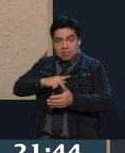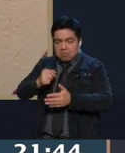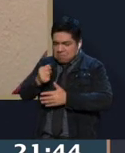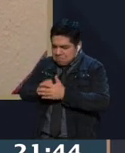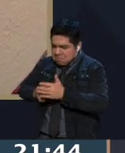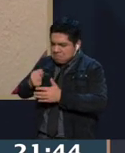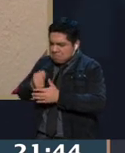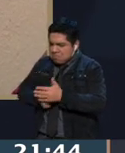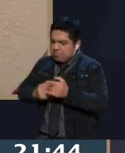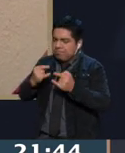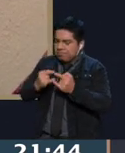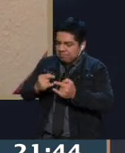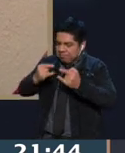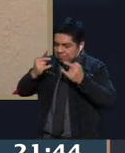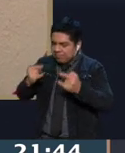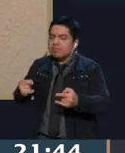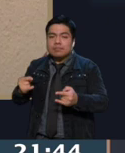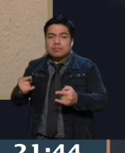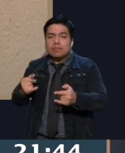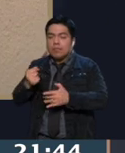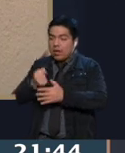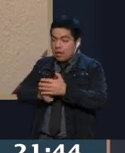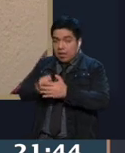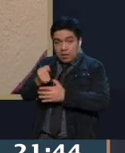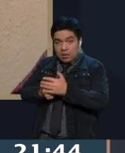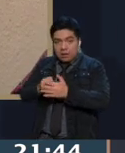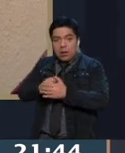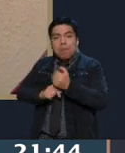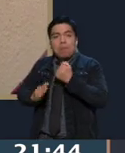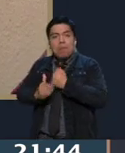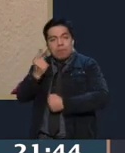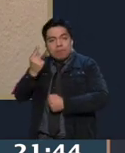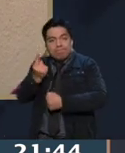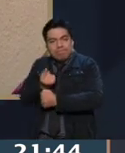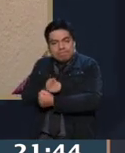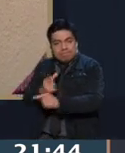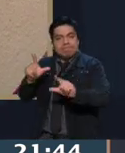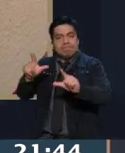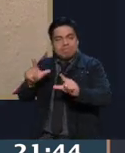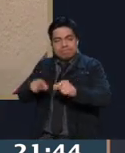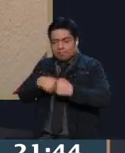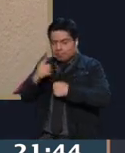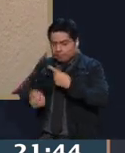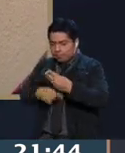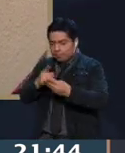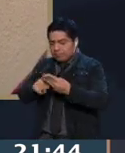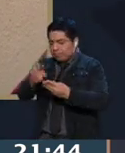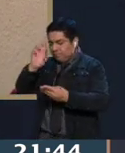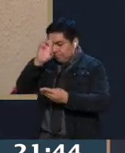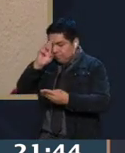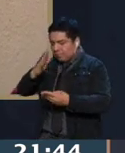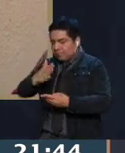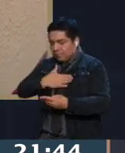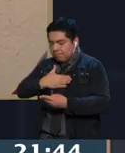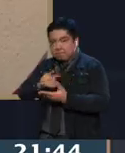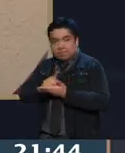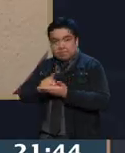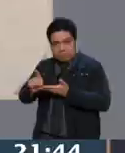es histórica. Nuestra lucha es por la libertad y por el respeto a nuestros